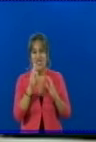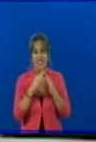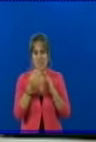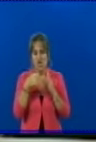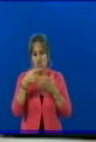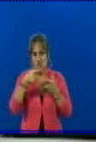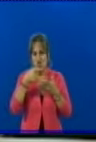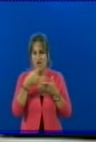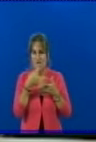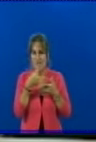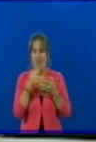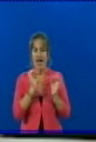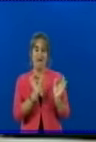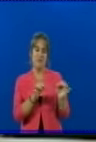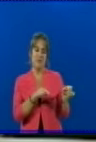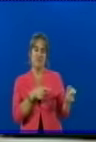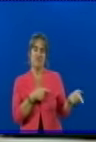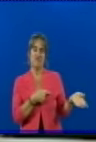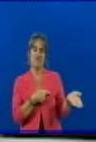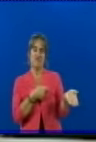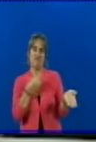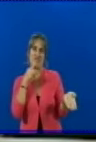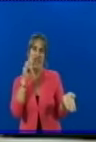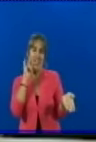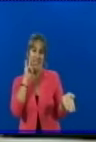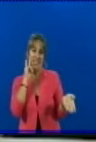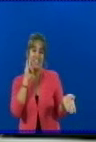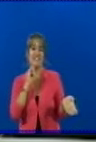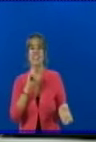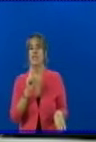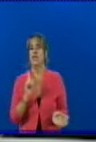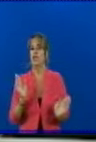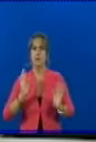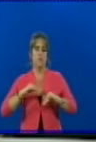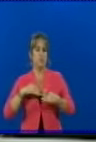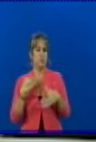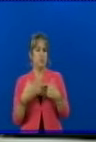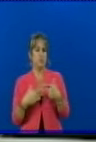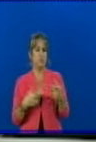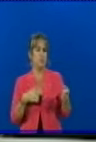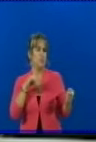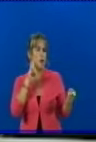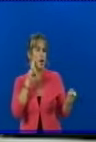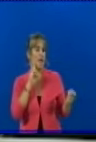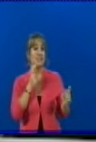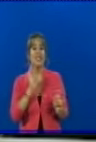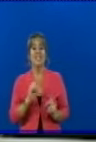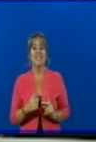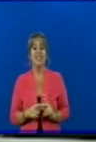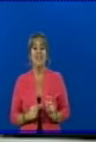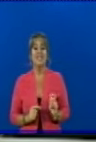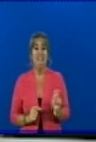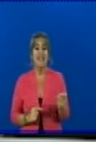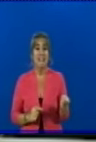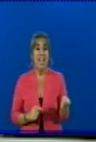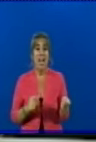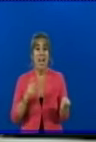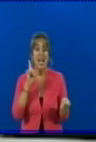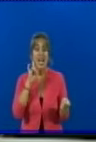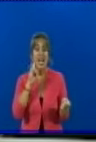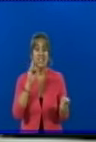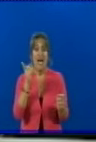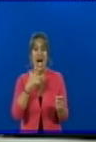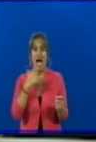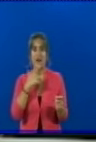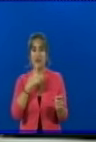pública, el consumo social, a la salud pública. O sea que no debe haber ningún tipo de dificultad con la leche. Se asegura la leche para el mes de abril, el